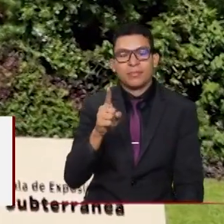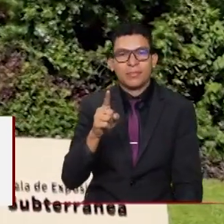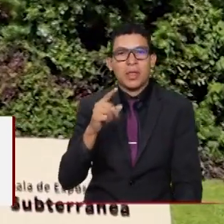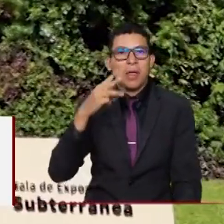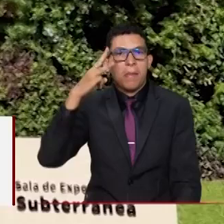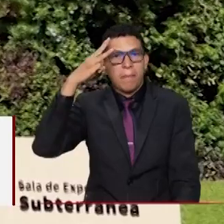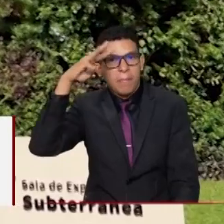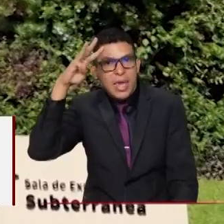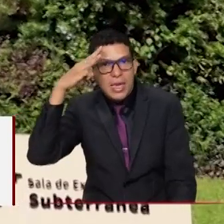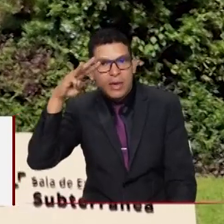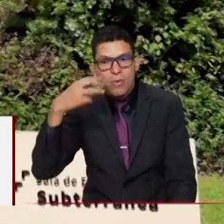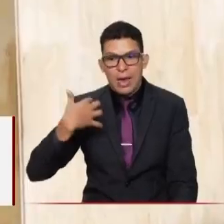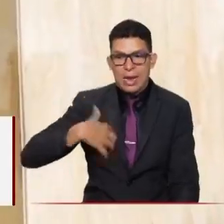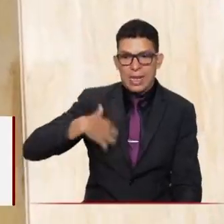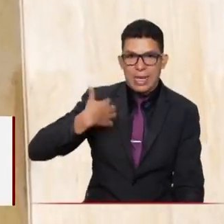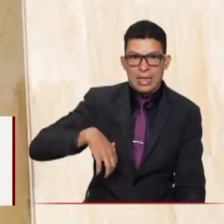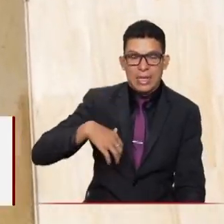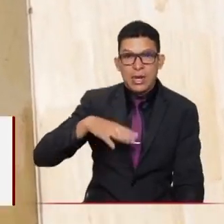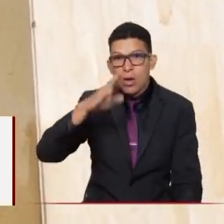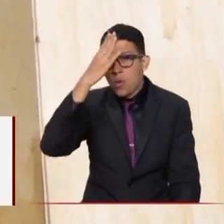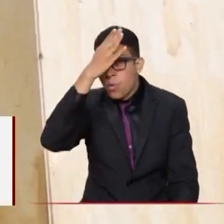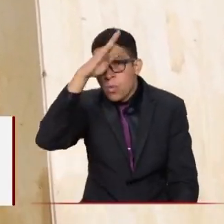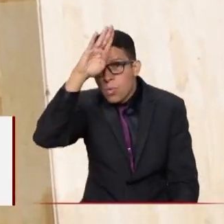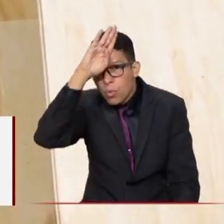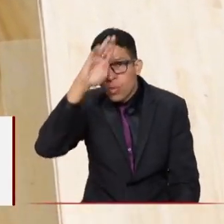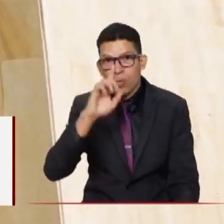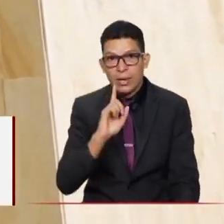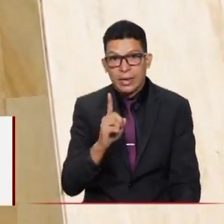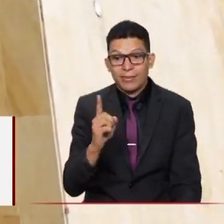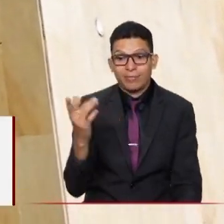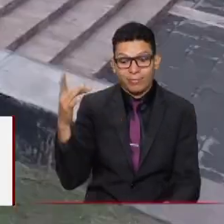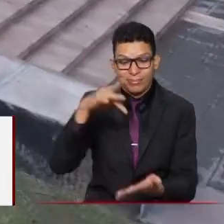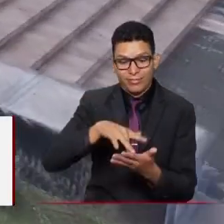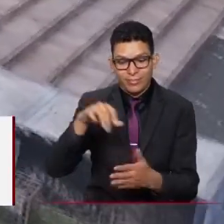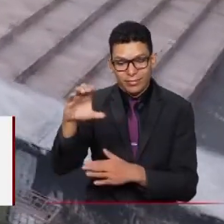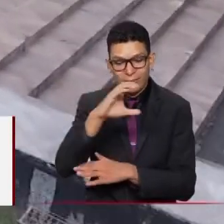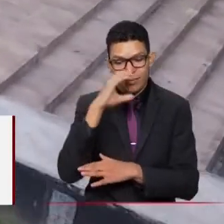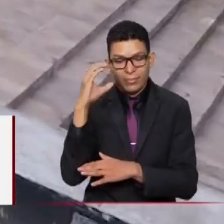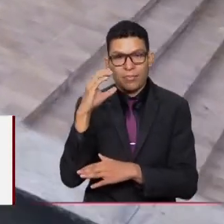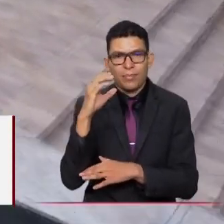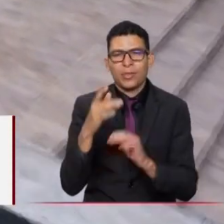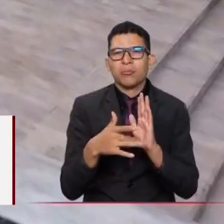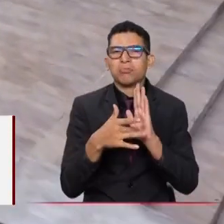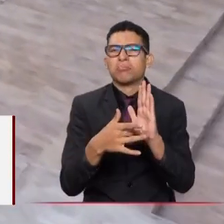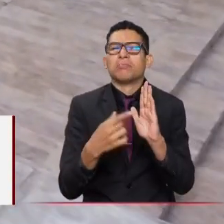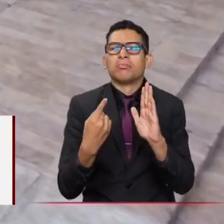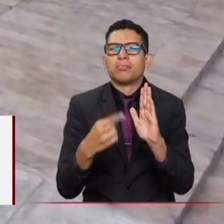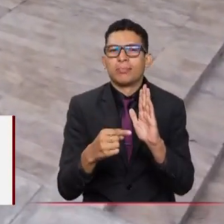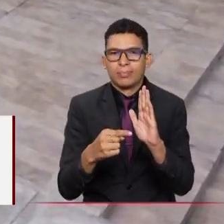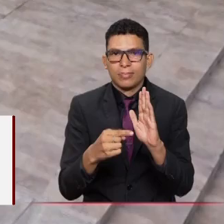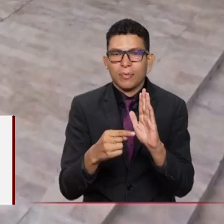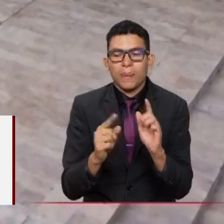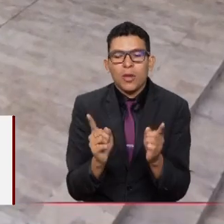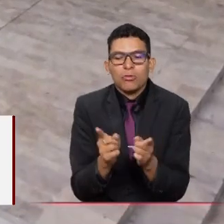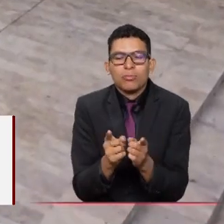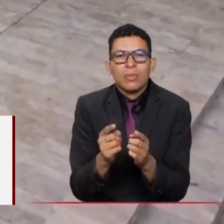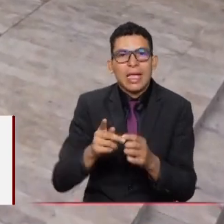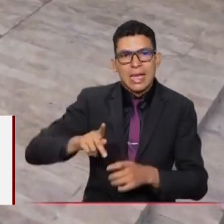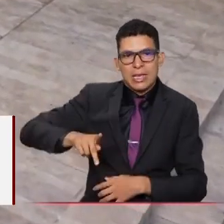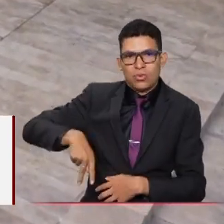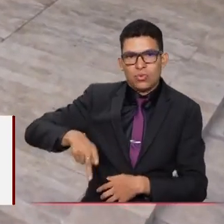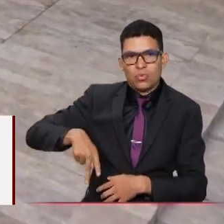México, Argentina, Cuba y ahora llega a Colombia a mostrarnos un poco lo que fue esa escuela